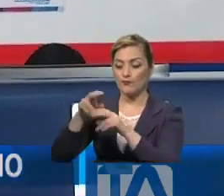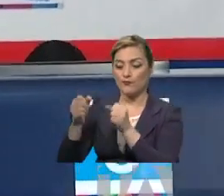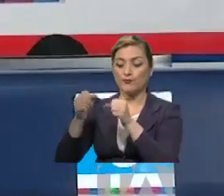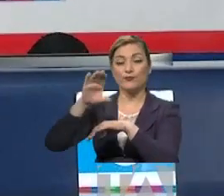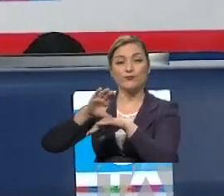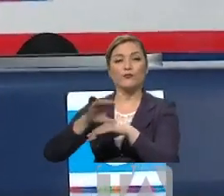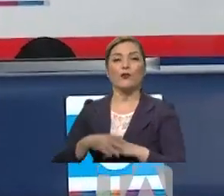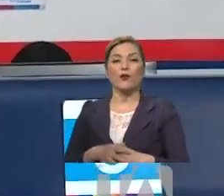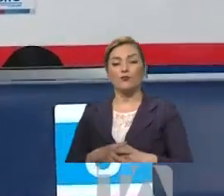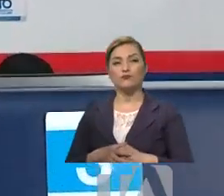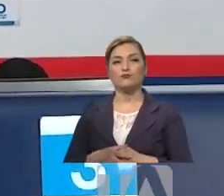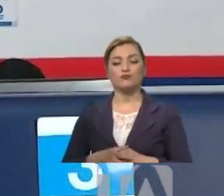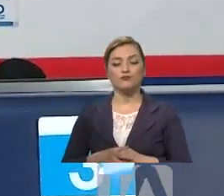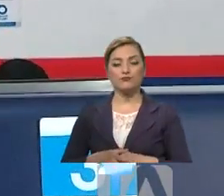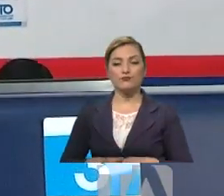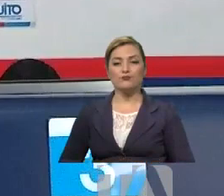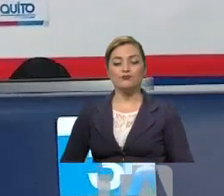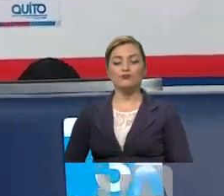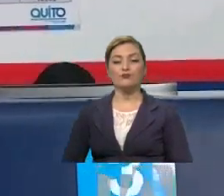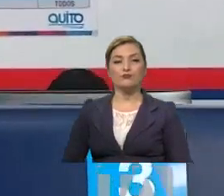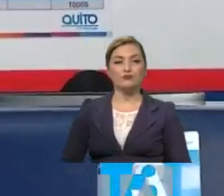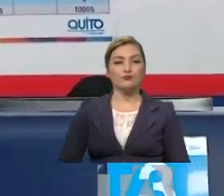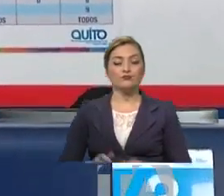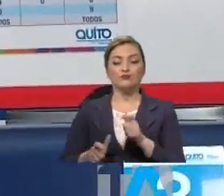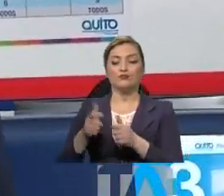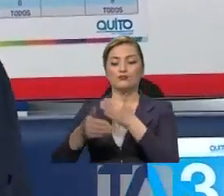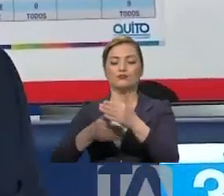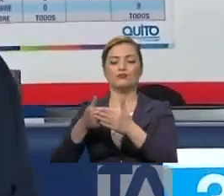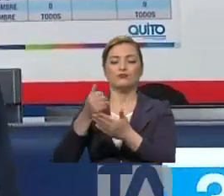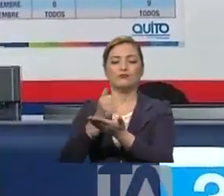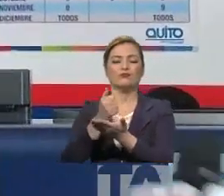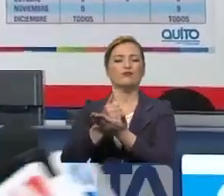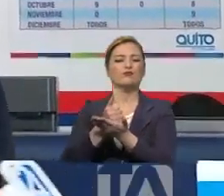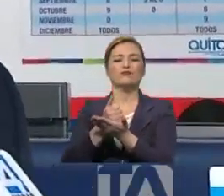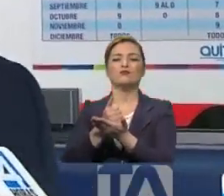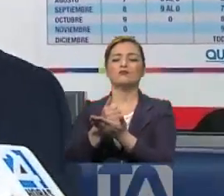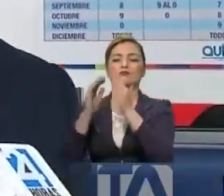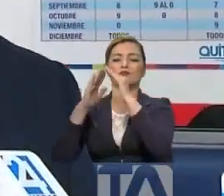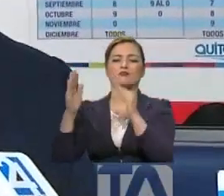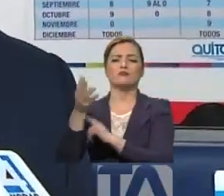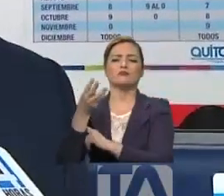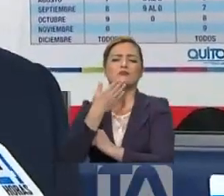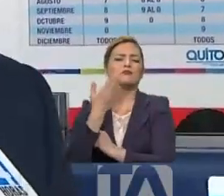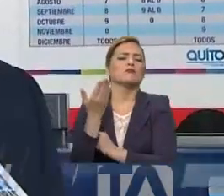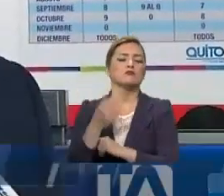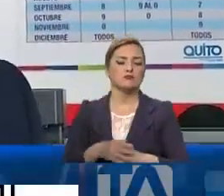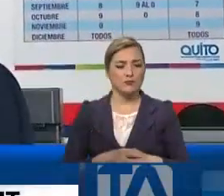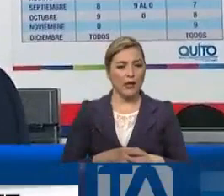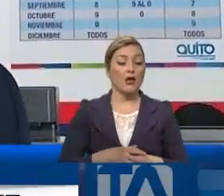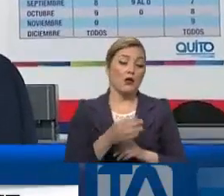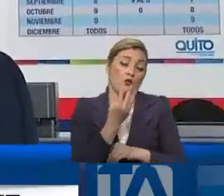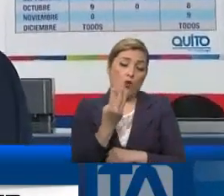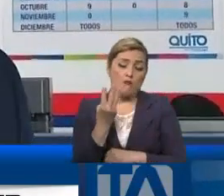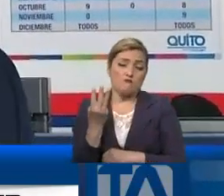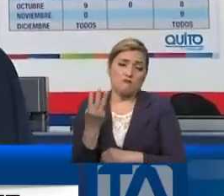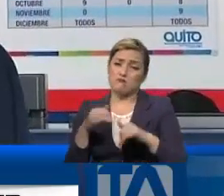el centro, ¿cómo va hacer la gente para hacer el proceso de matriculación desde sus hogares online? El proceso se mantiene a través de nuestra